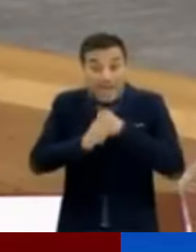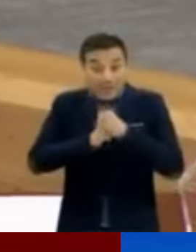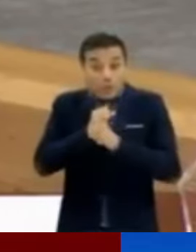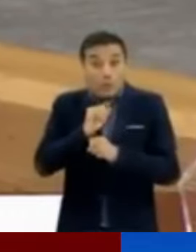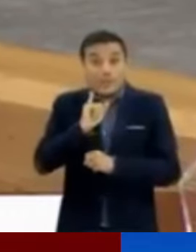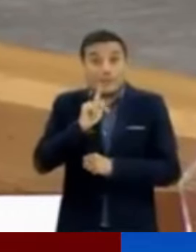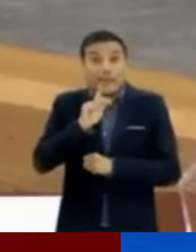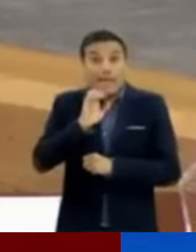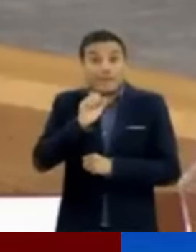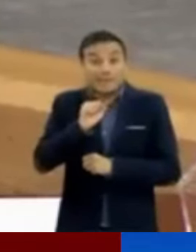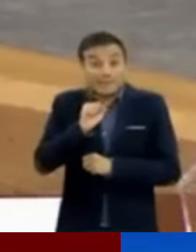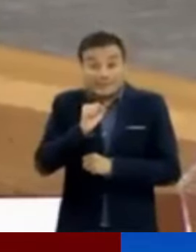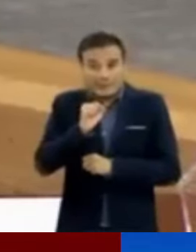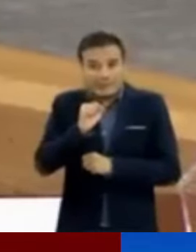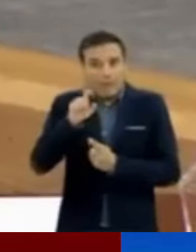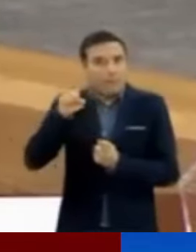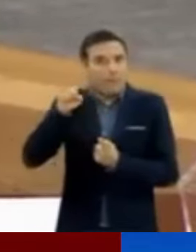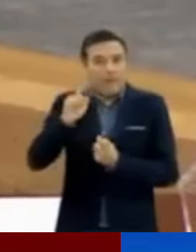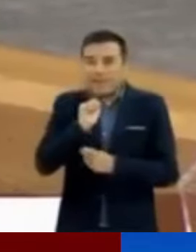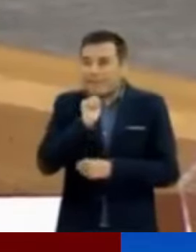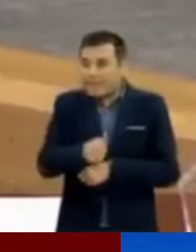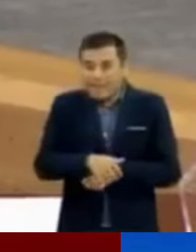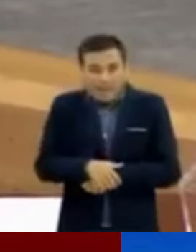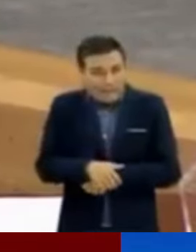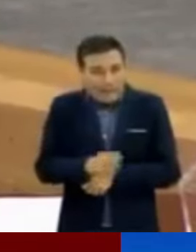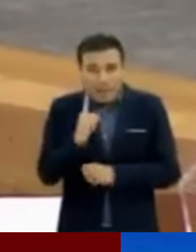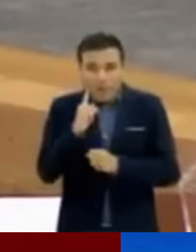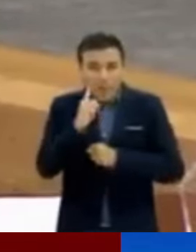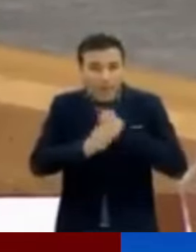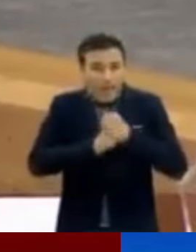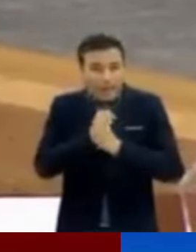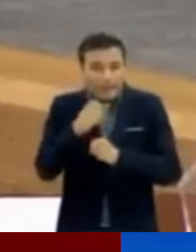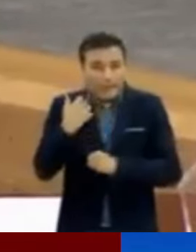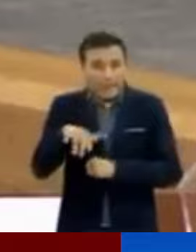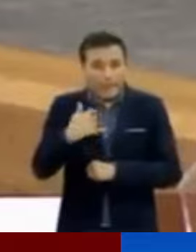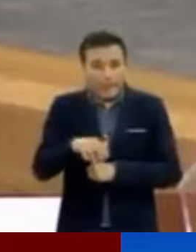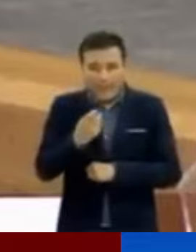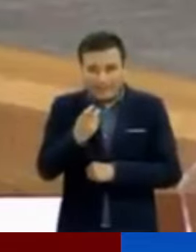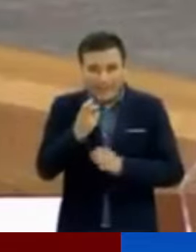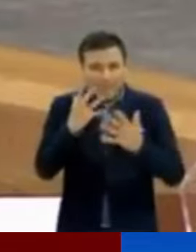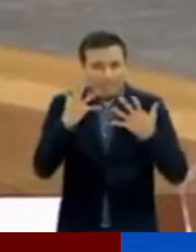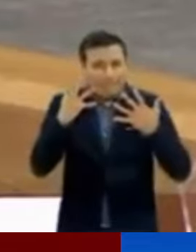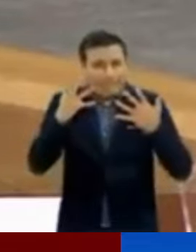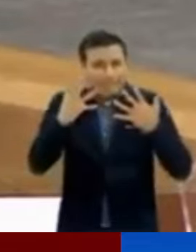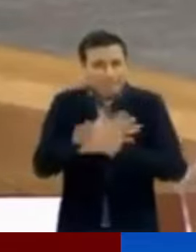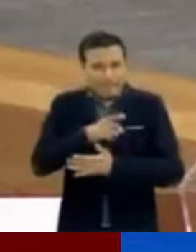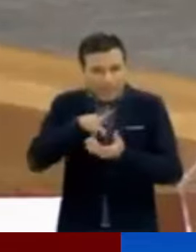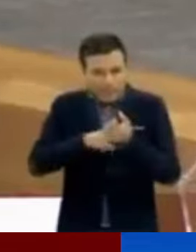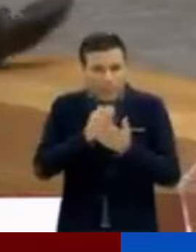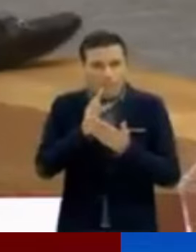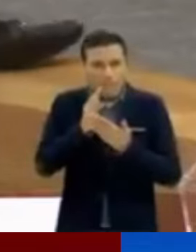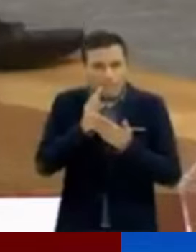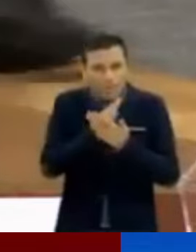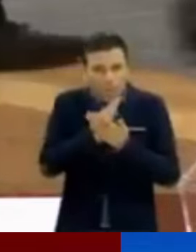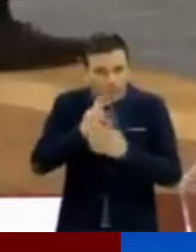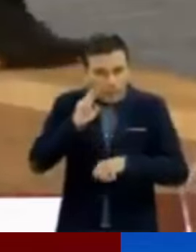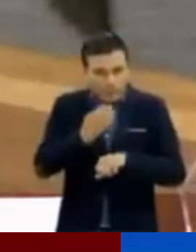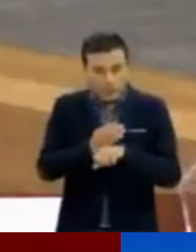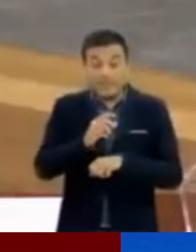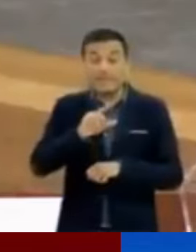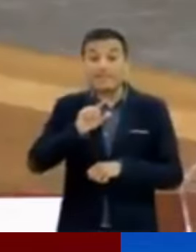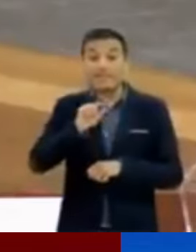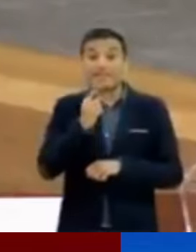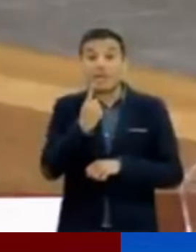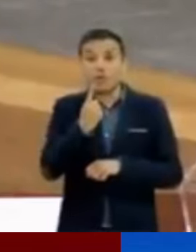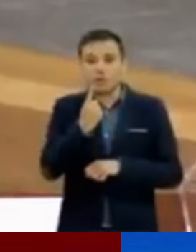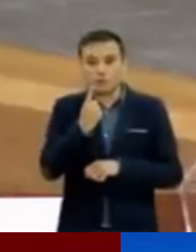IEPS en todo el país, y este fraude que está en manos de Morena, a cargo de Morena, equivale a